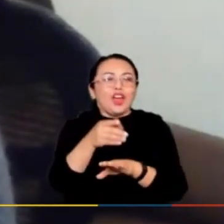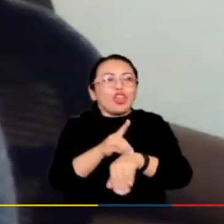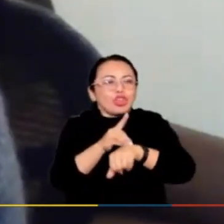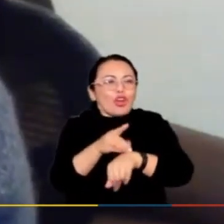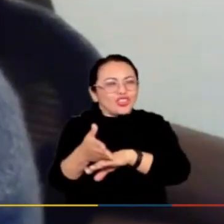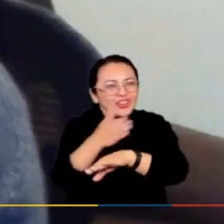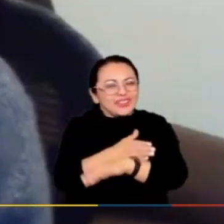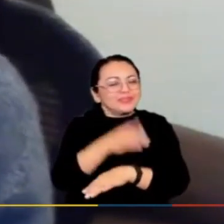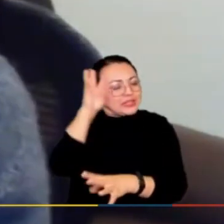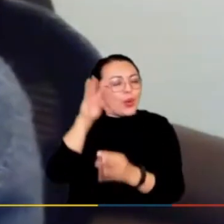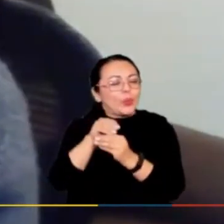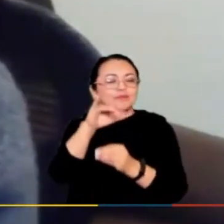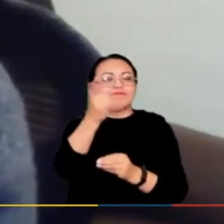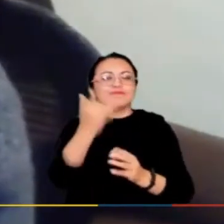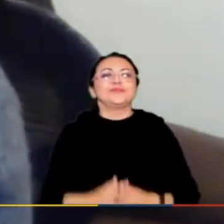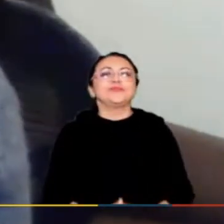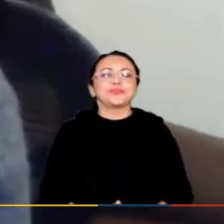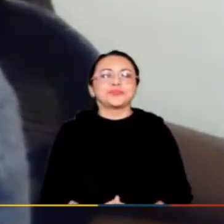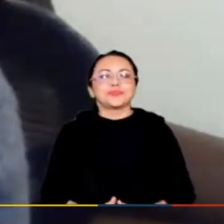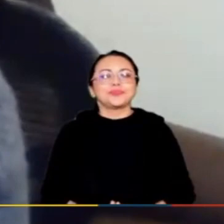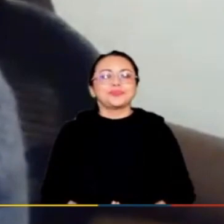Domingo.